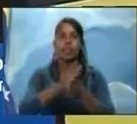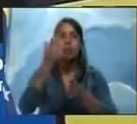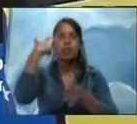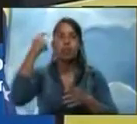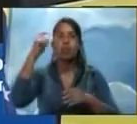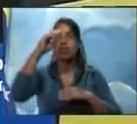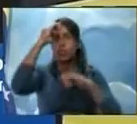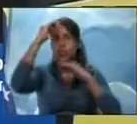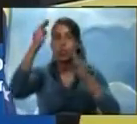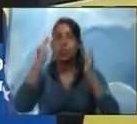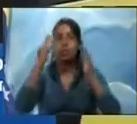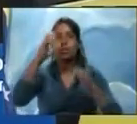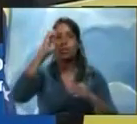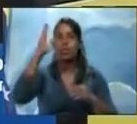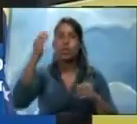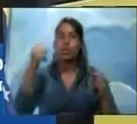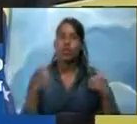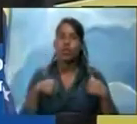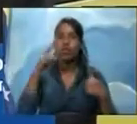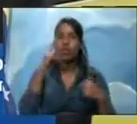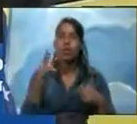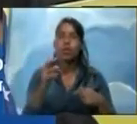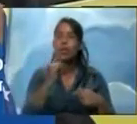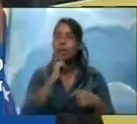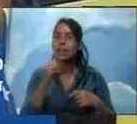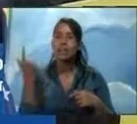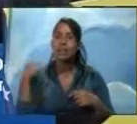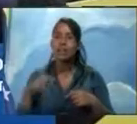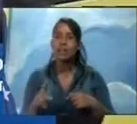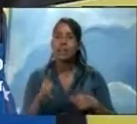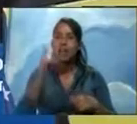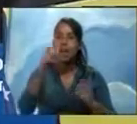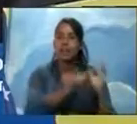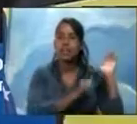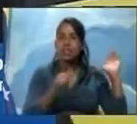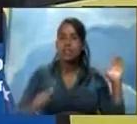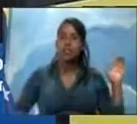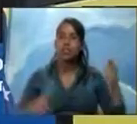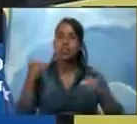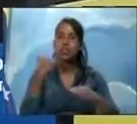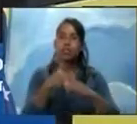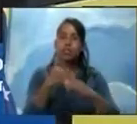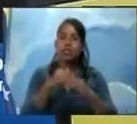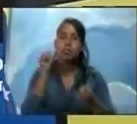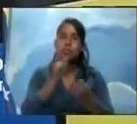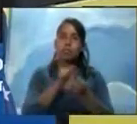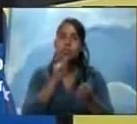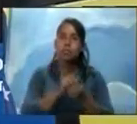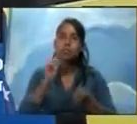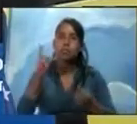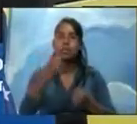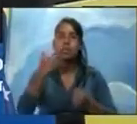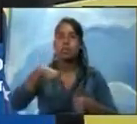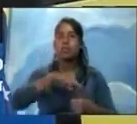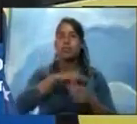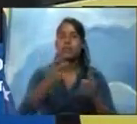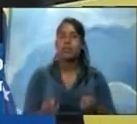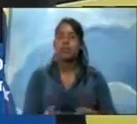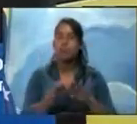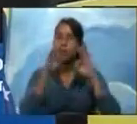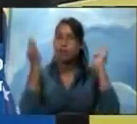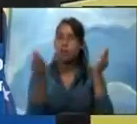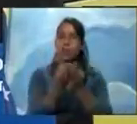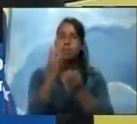tomar en cuenta a Dios. Lo que yo veo es que tenemos que tener al Señor como piedra principal en nuestra familia. El